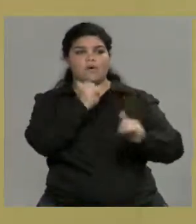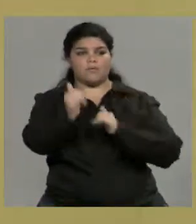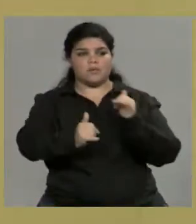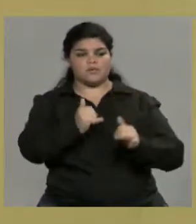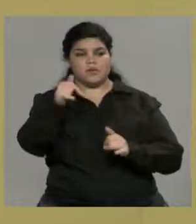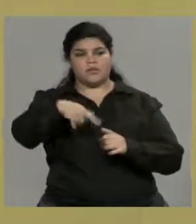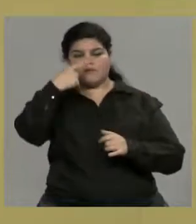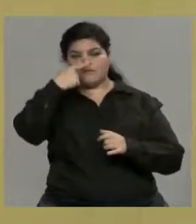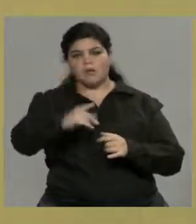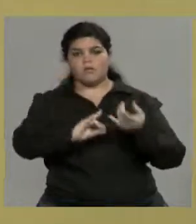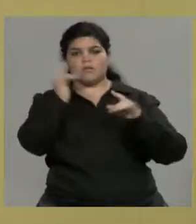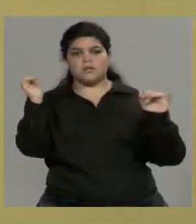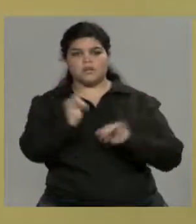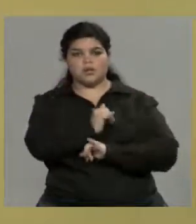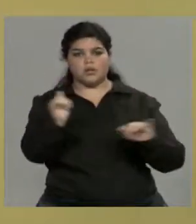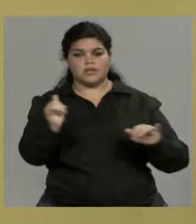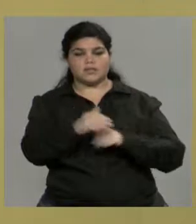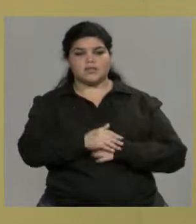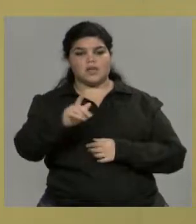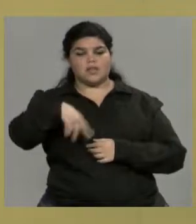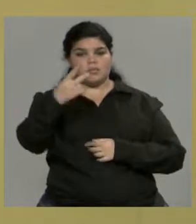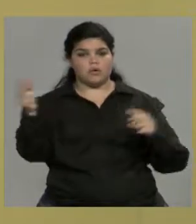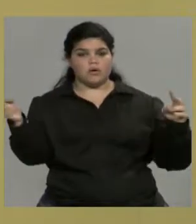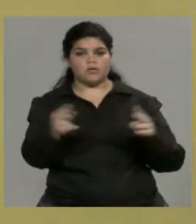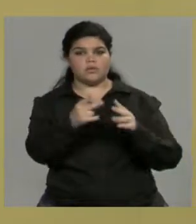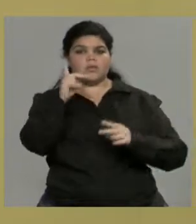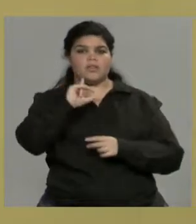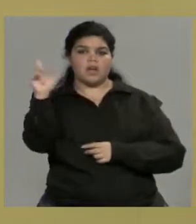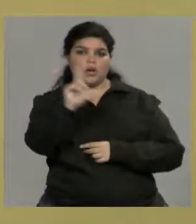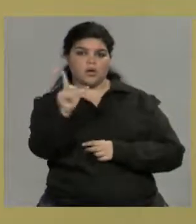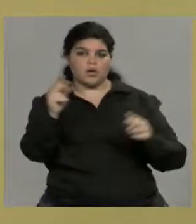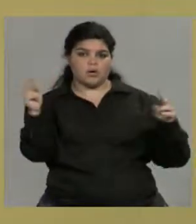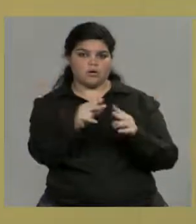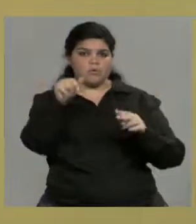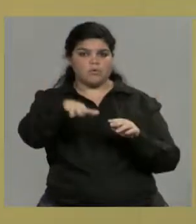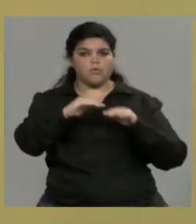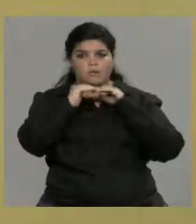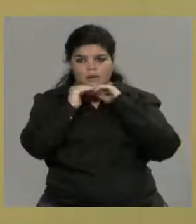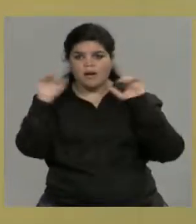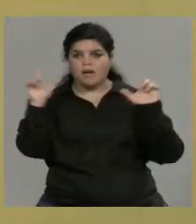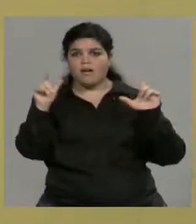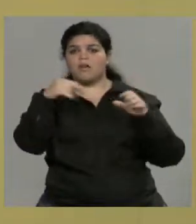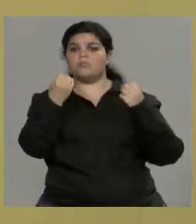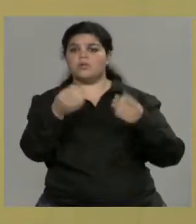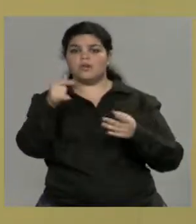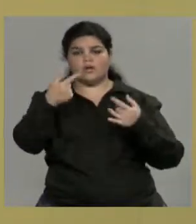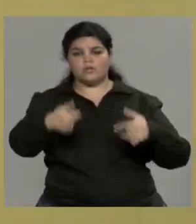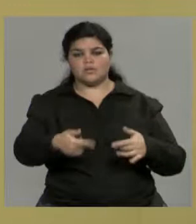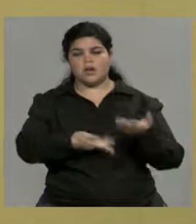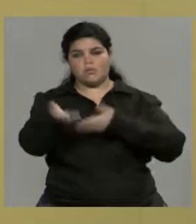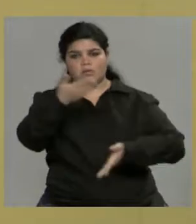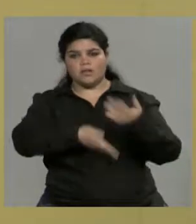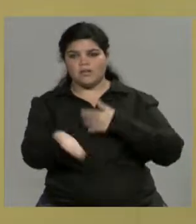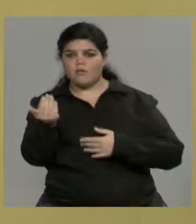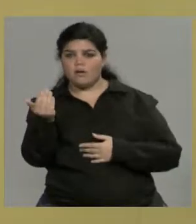de Unidiversidad Noticias. Nos encontramos nuevamente el lunes nosotros, pero vos quedate en Señalú porque hay mucho todavía para